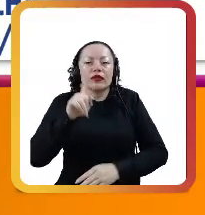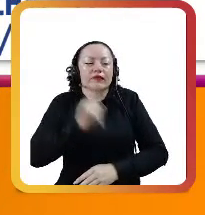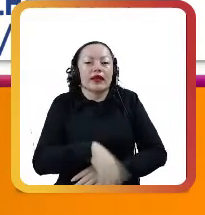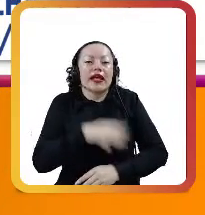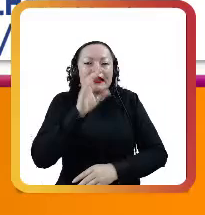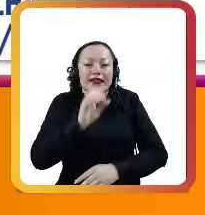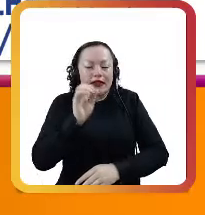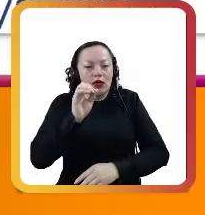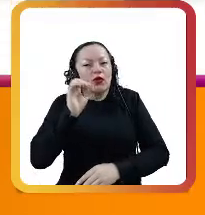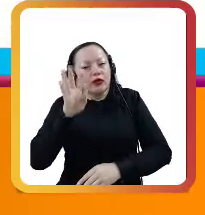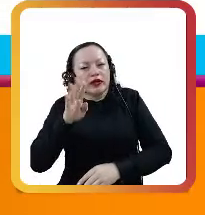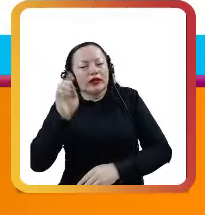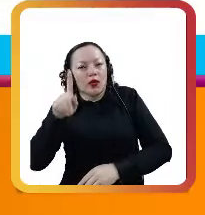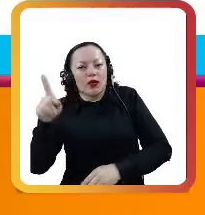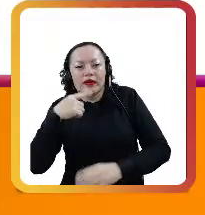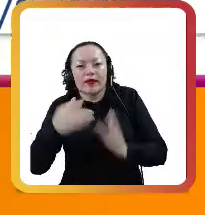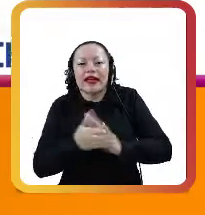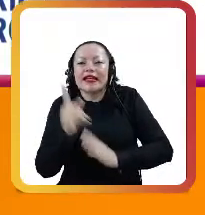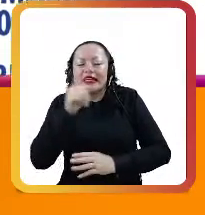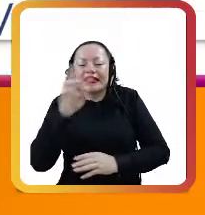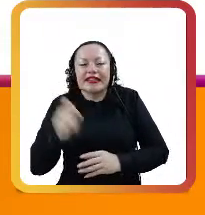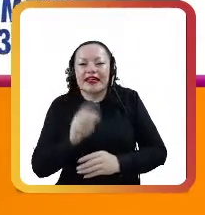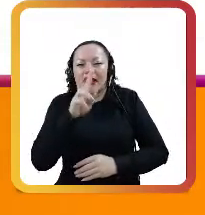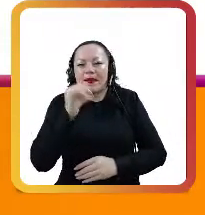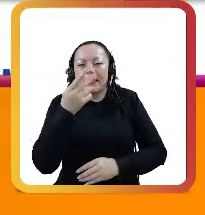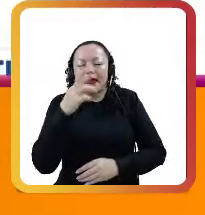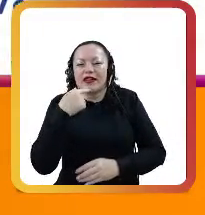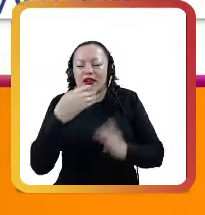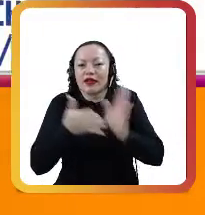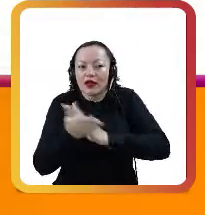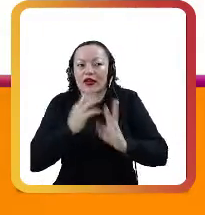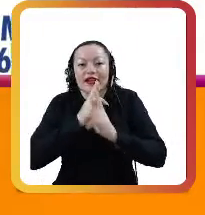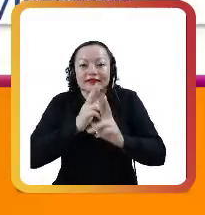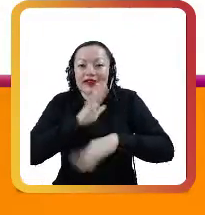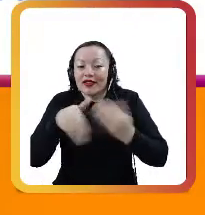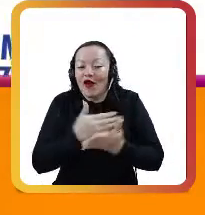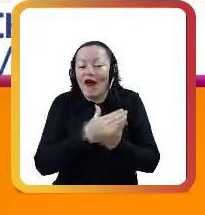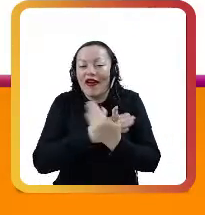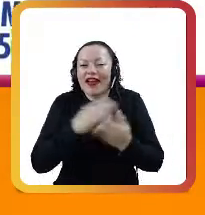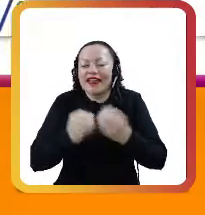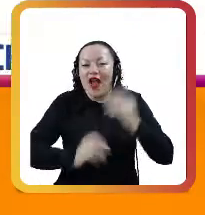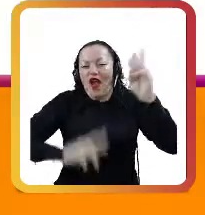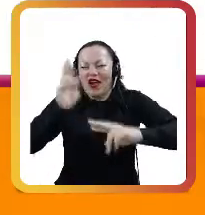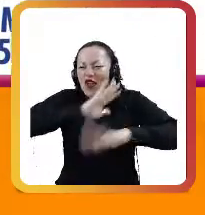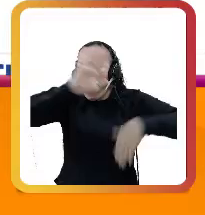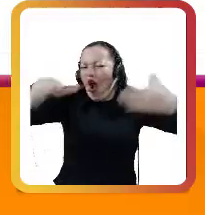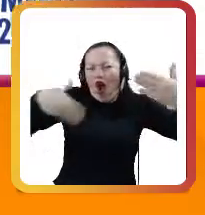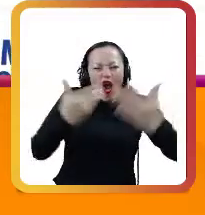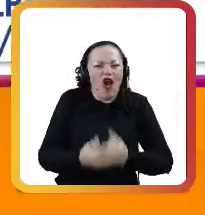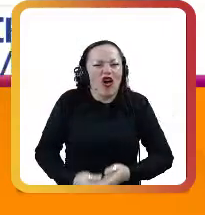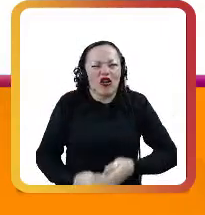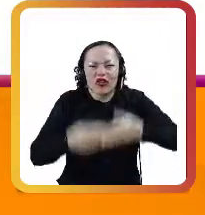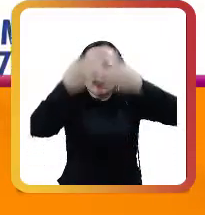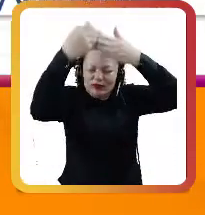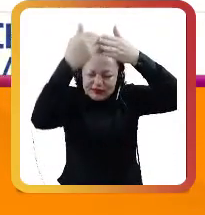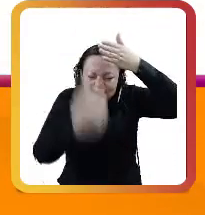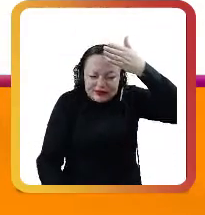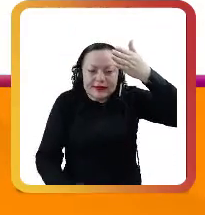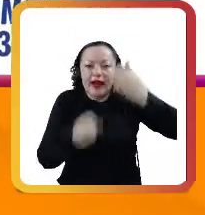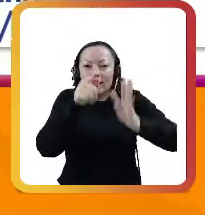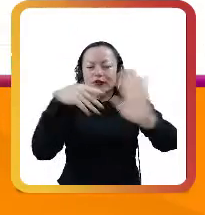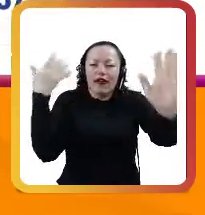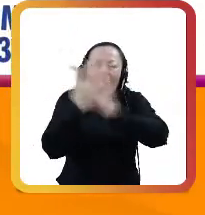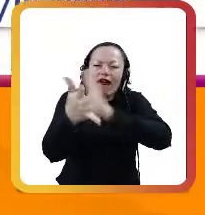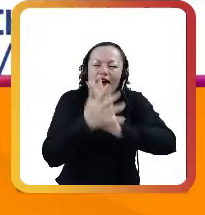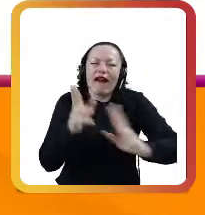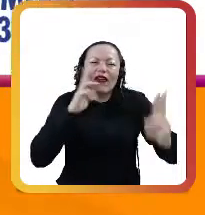4104-4104 de la serie Virgo. Ahí estaban los resultados de las loterías, todas reunidas aquí para que usted conozca